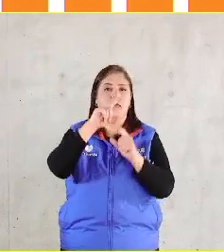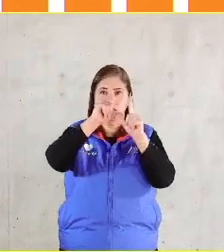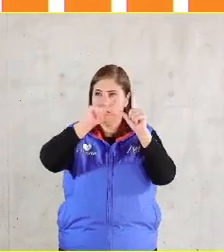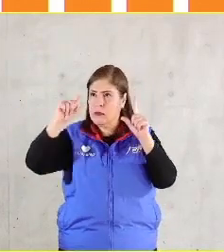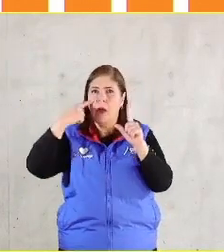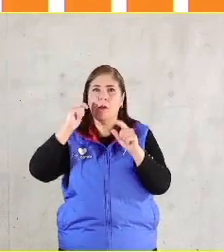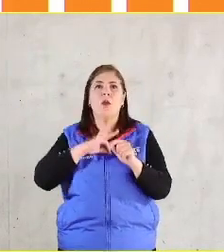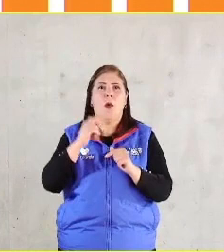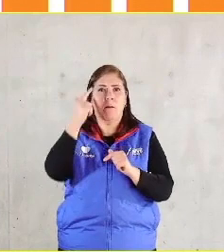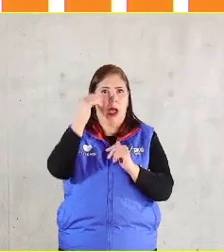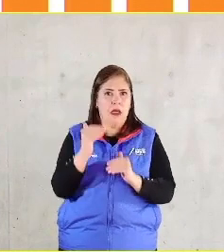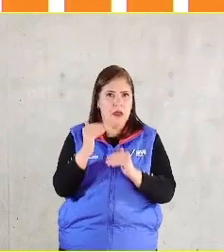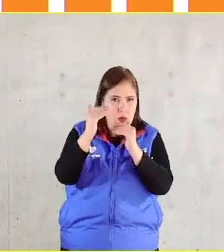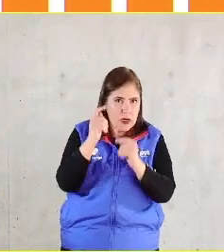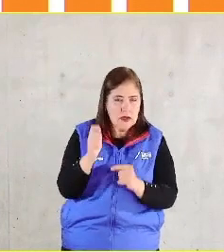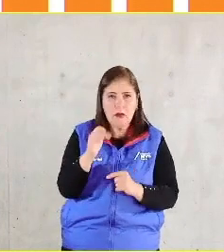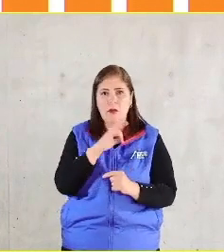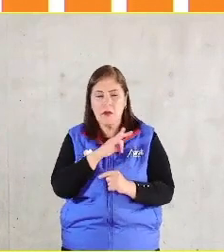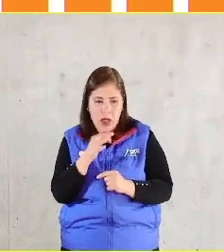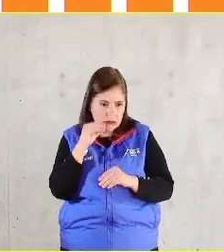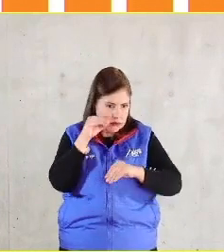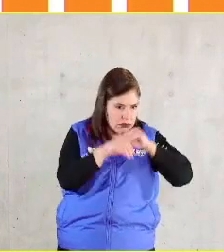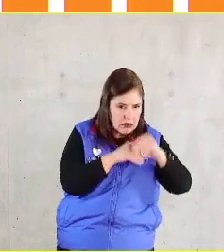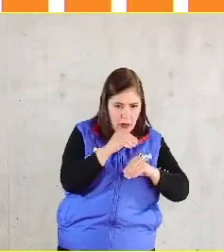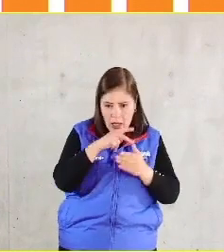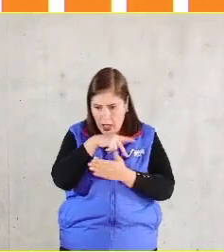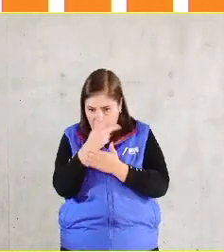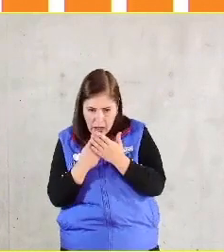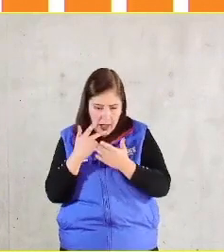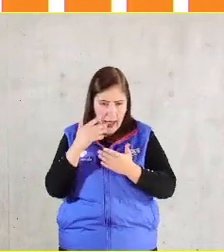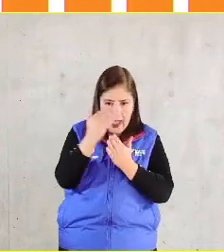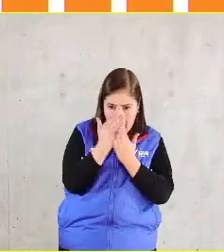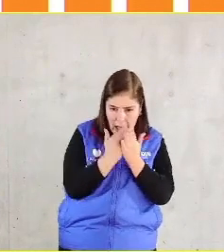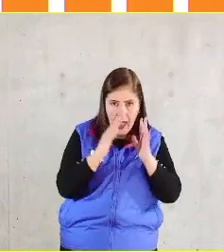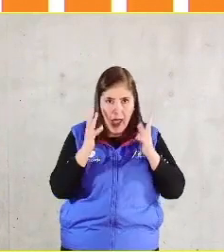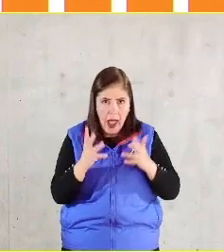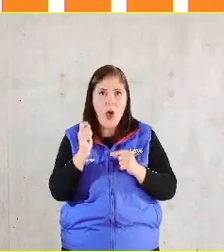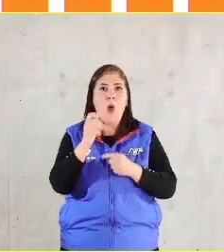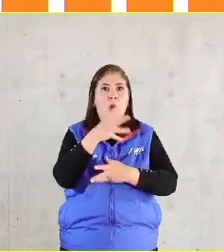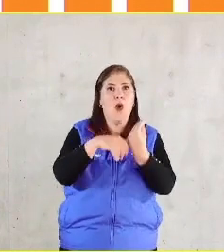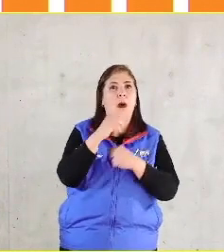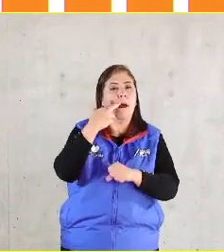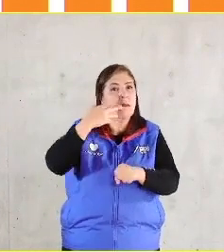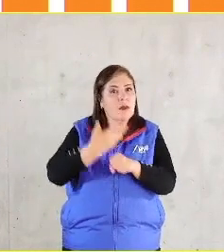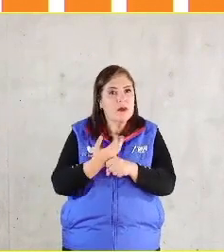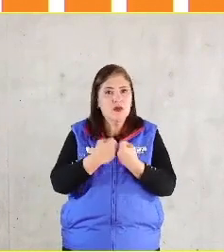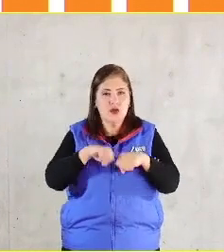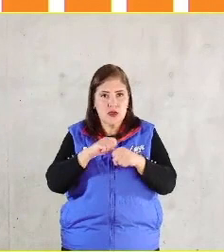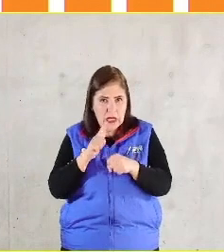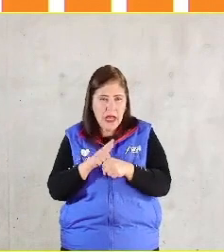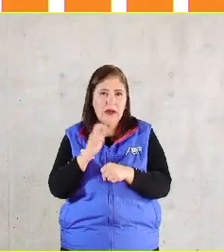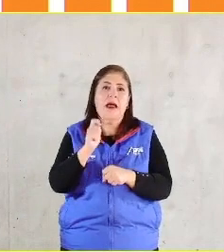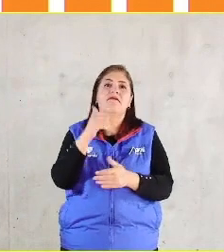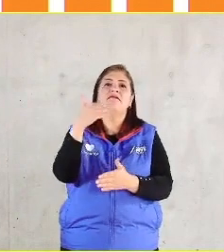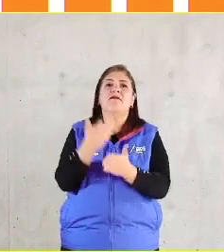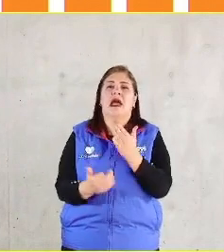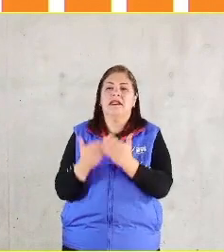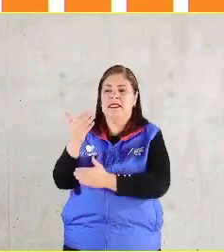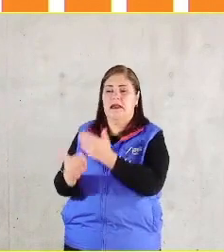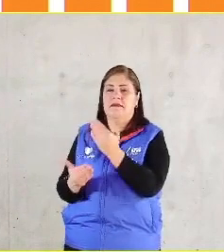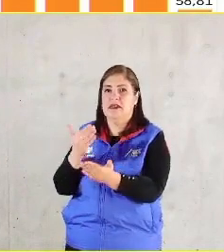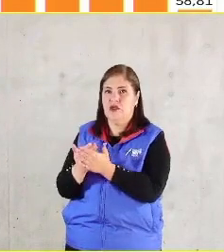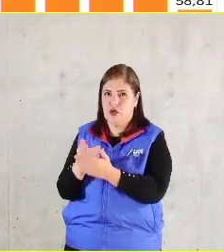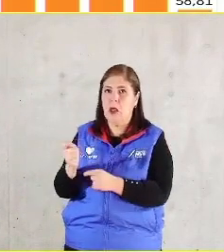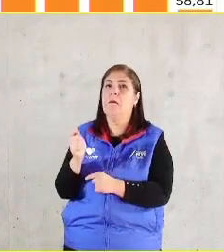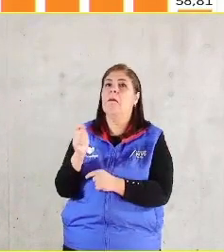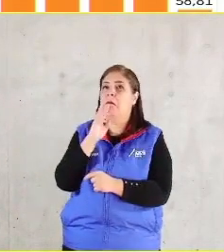dónde estamos implementando, estamos planeando o ya estamos volviendo a la vida la responsabilidad social. No así en servicios donde el consumo responsable